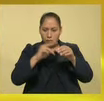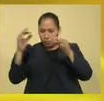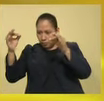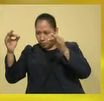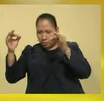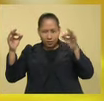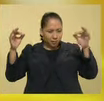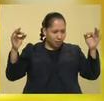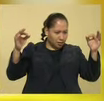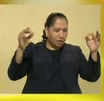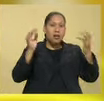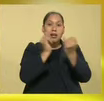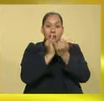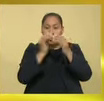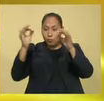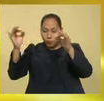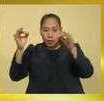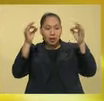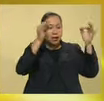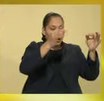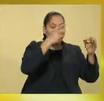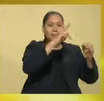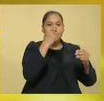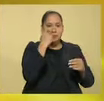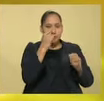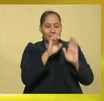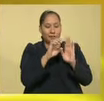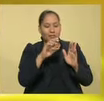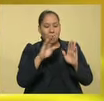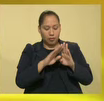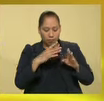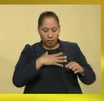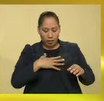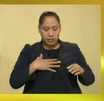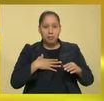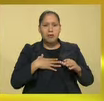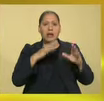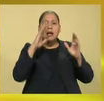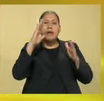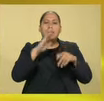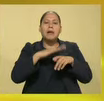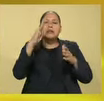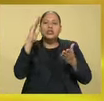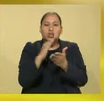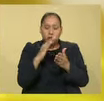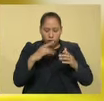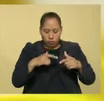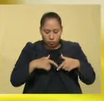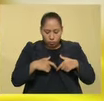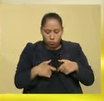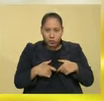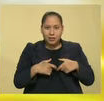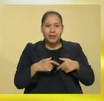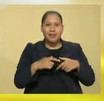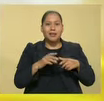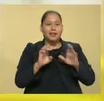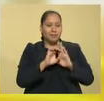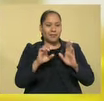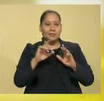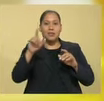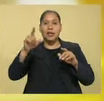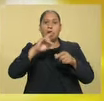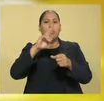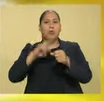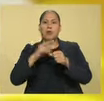son prácticamente iguales, pero ojo, porque por ejemplo los estampados son más pequeños, ¿no? Claro. Entonces, si una talla regular usa